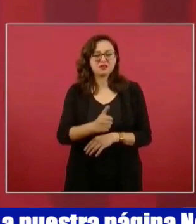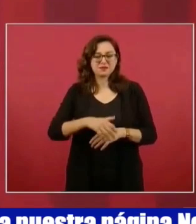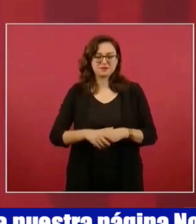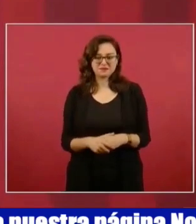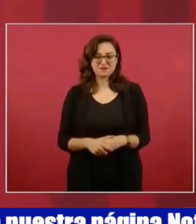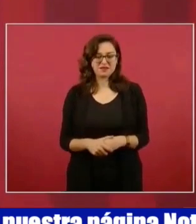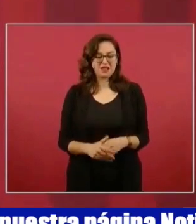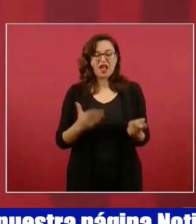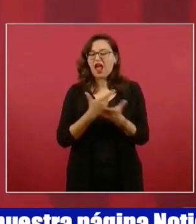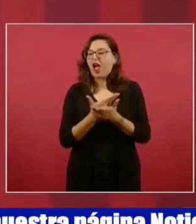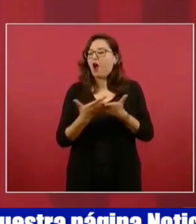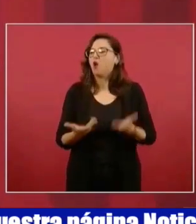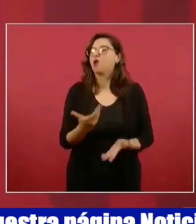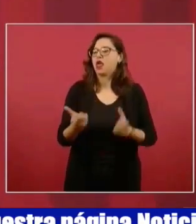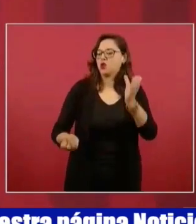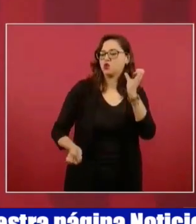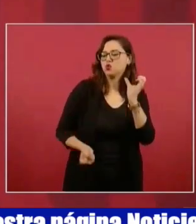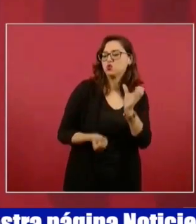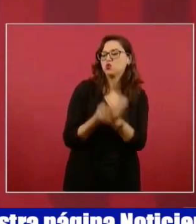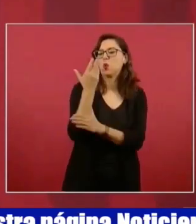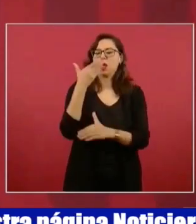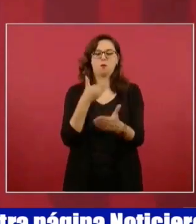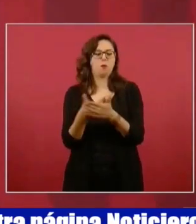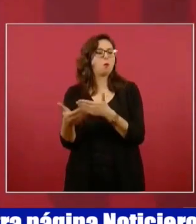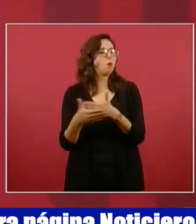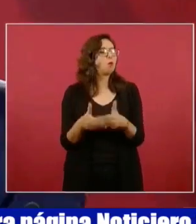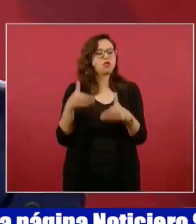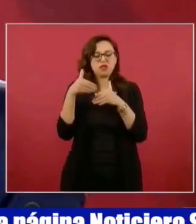porque ya no era el tiempo